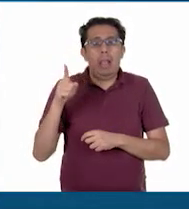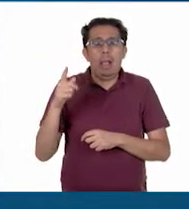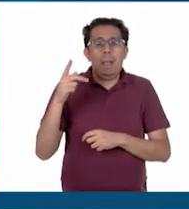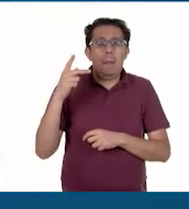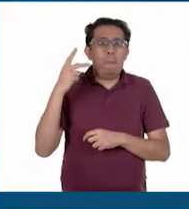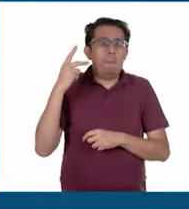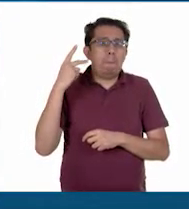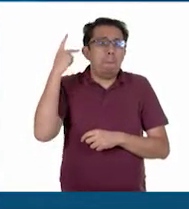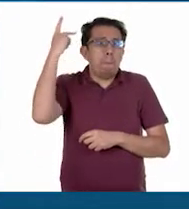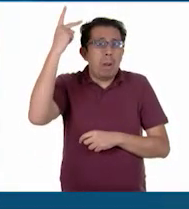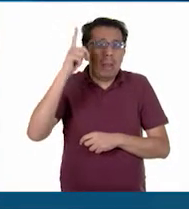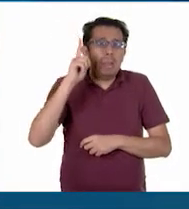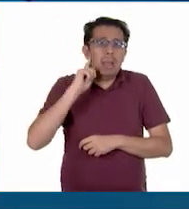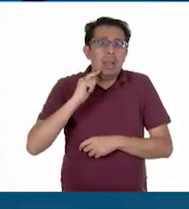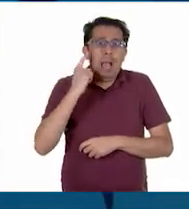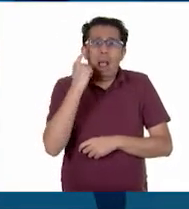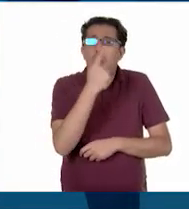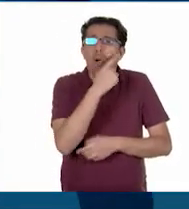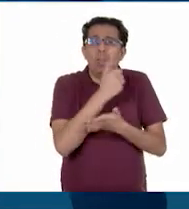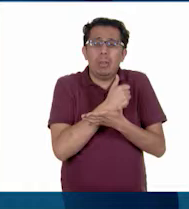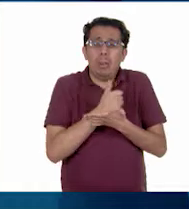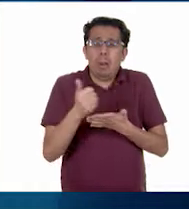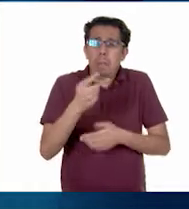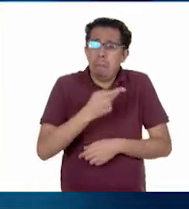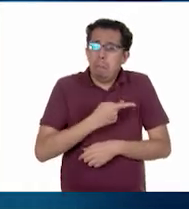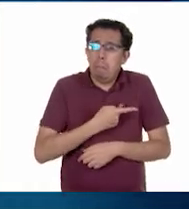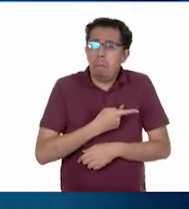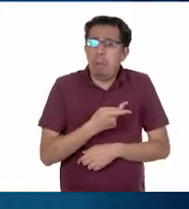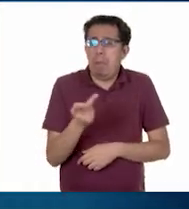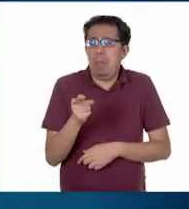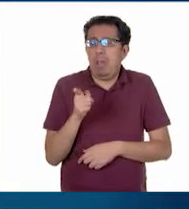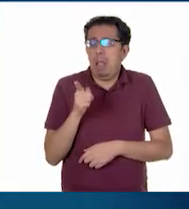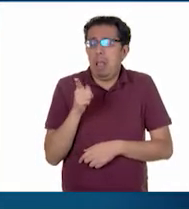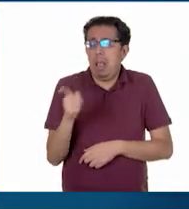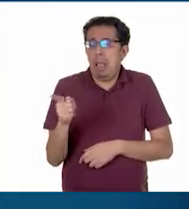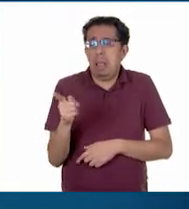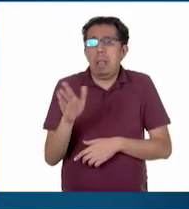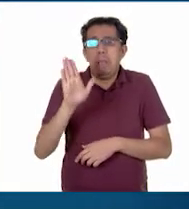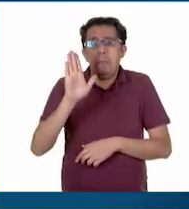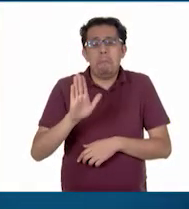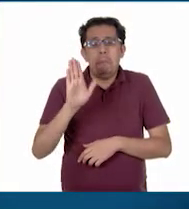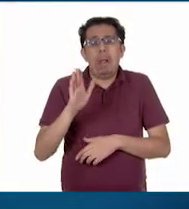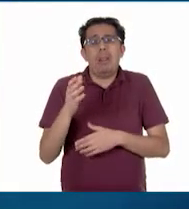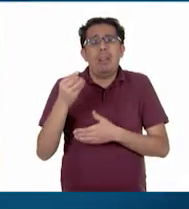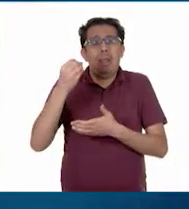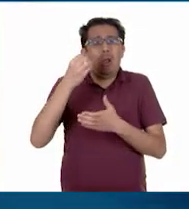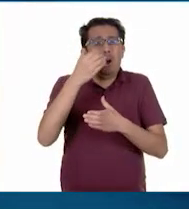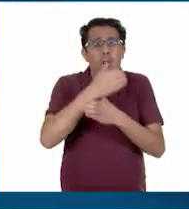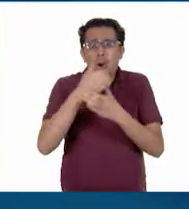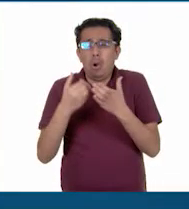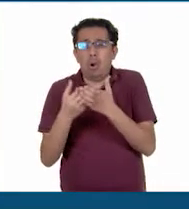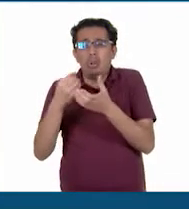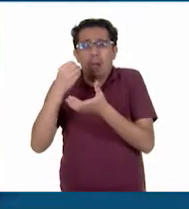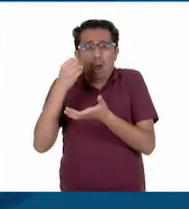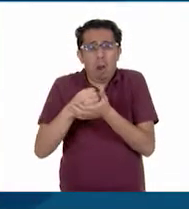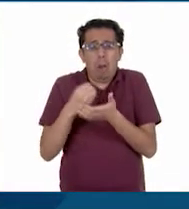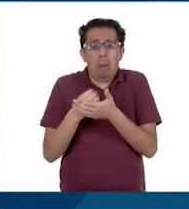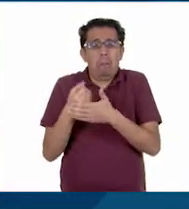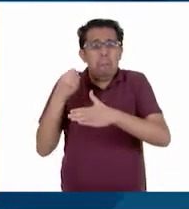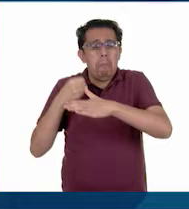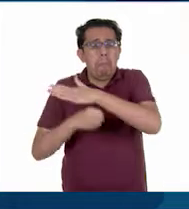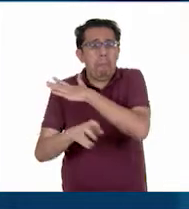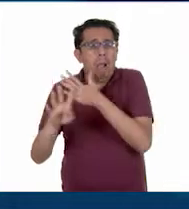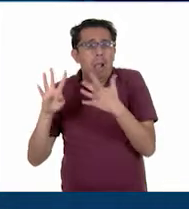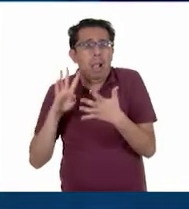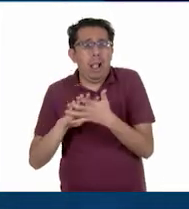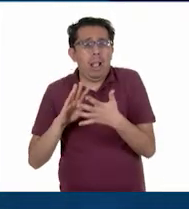Pobrecita princesa de los ojos azules, está presa en sus oros, está presa en sus tules, en la jaula